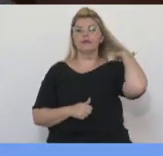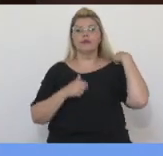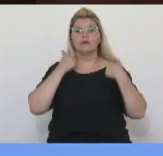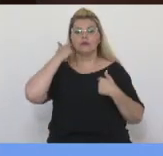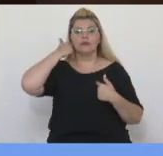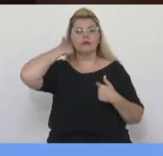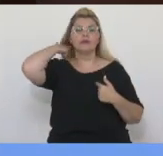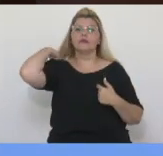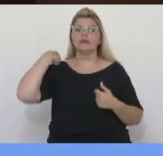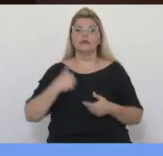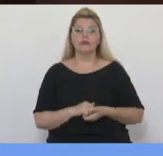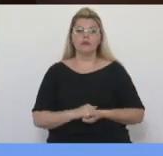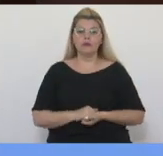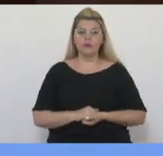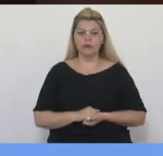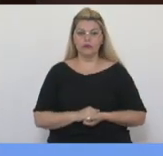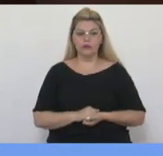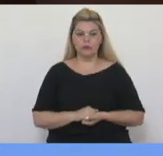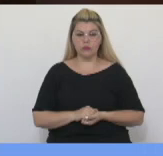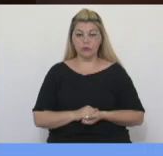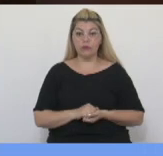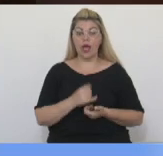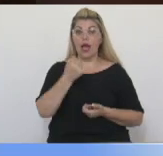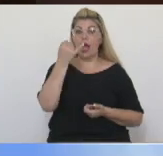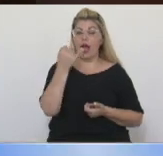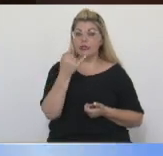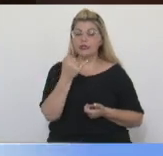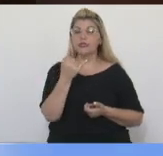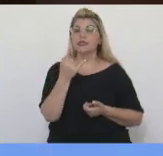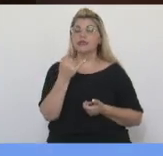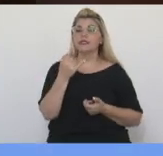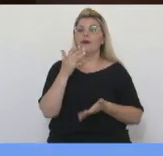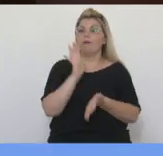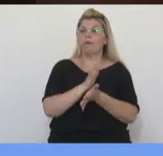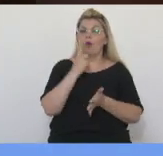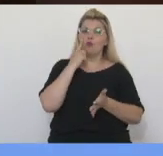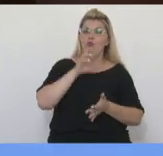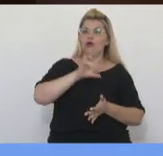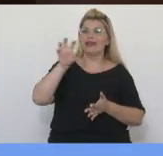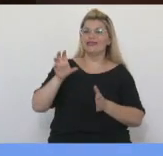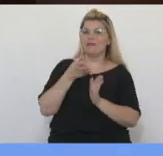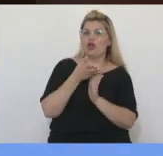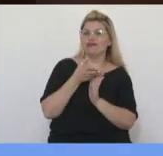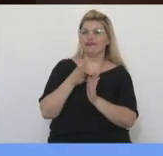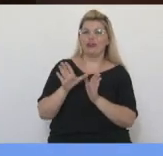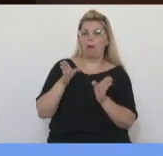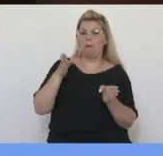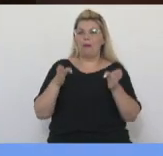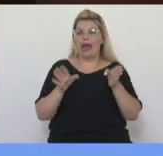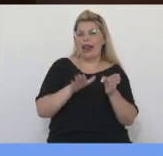tenemos municipios paralelos generan municipios paralelos